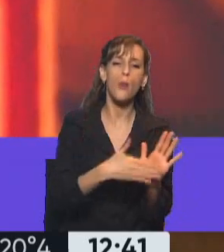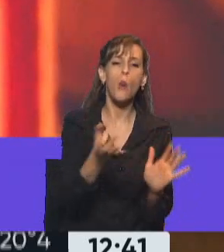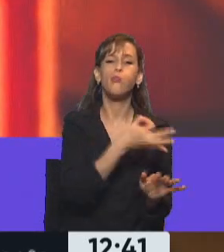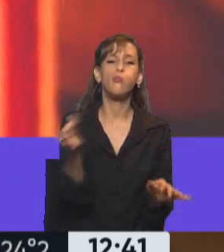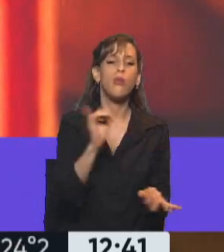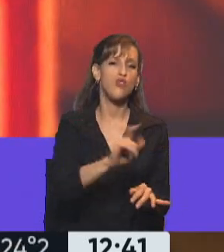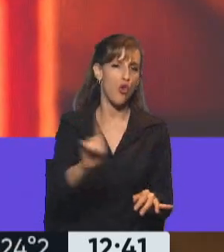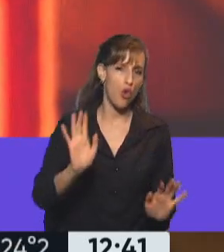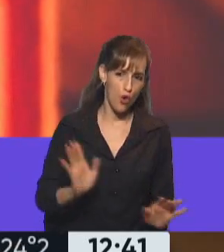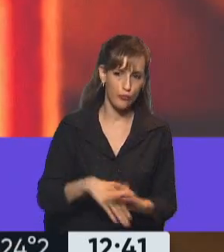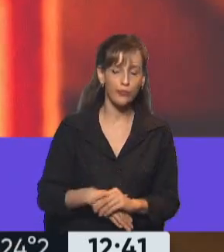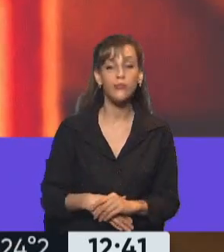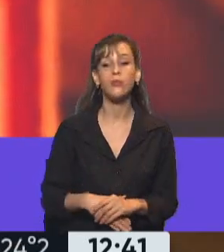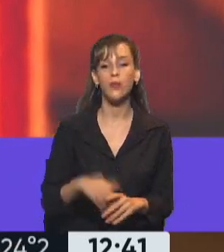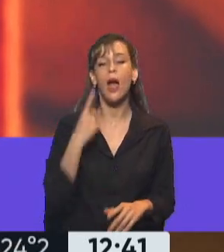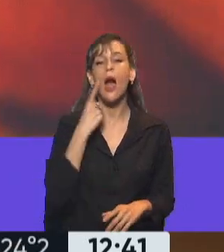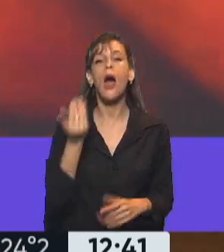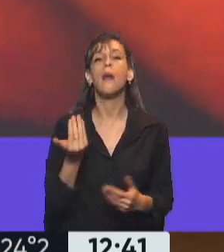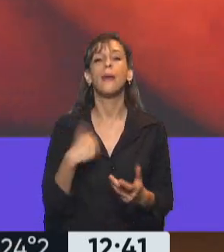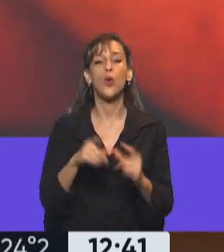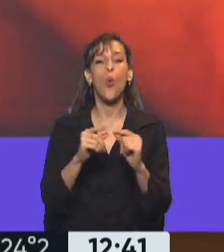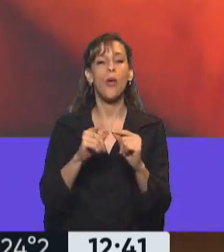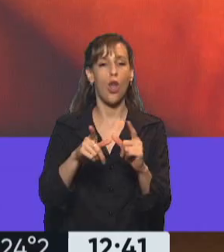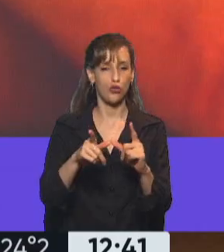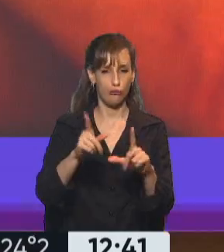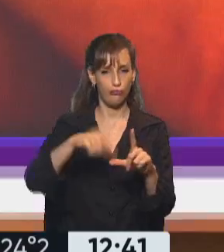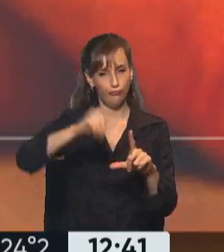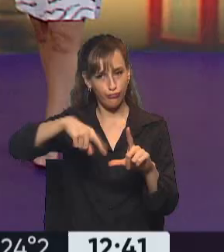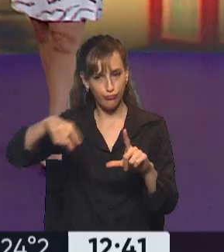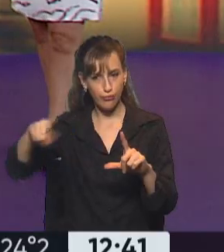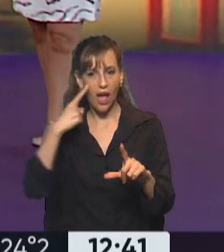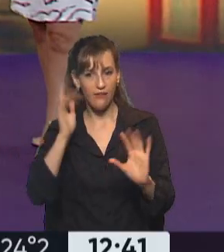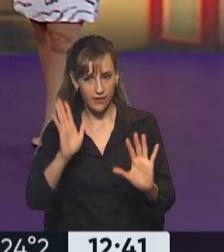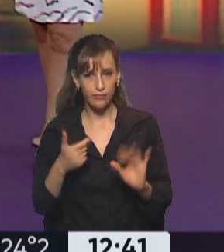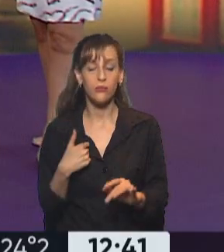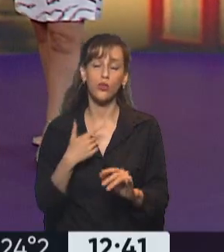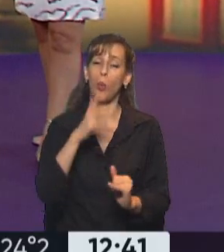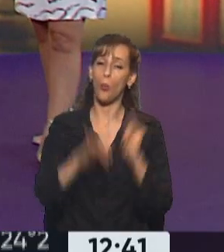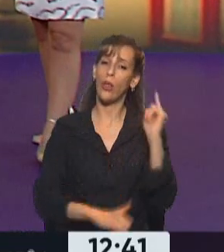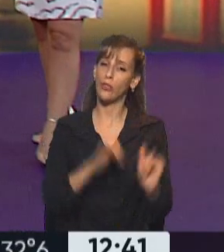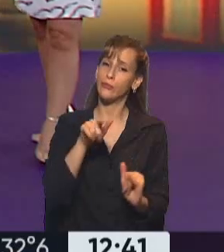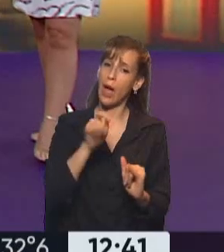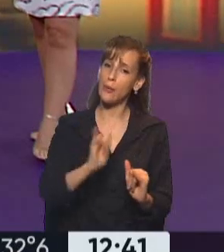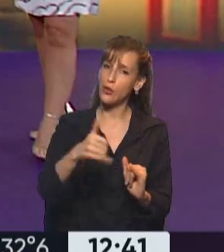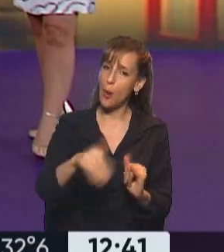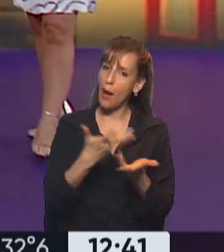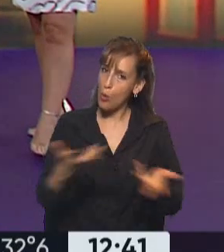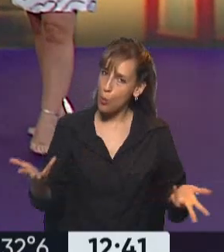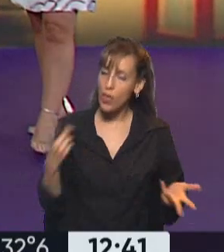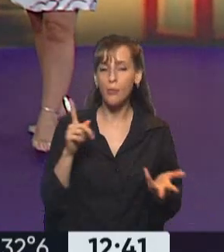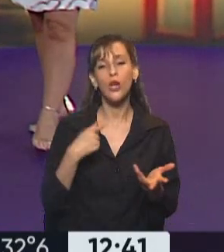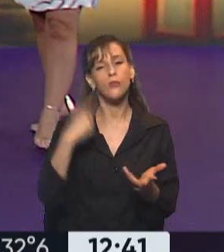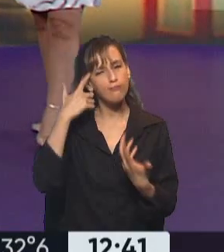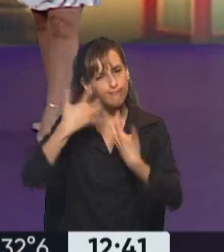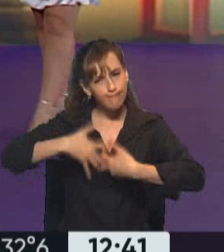se instala. Vamos entonces a los números. Voy a aburrirlos un poquito, pero vamos a ir pensando algunas cosas. Digo,